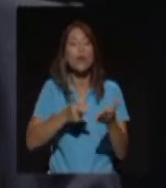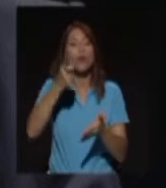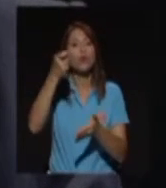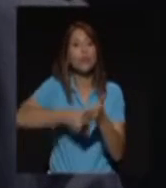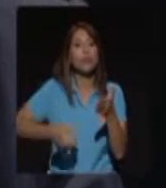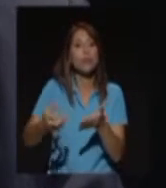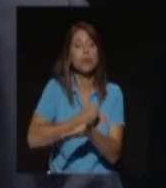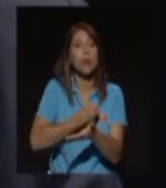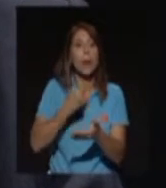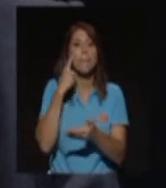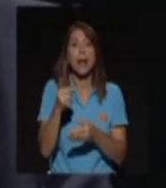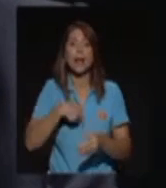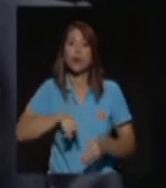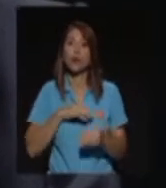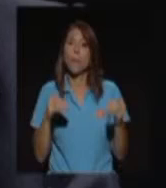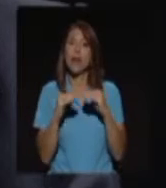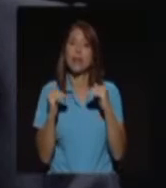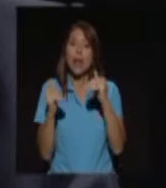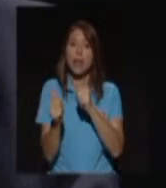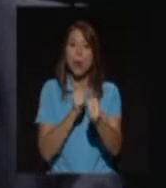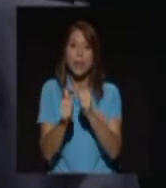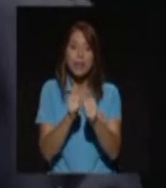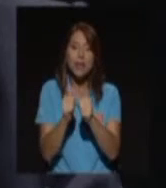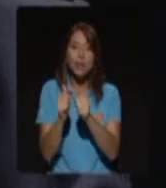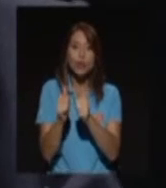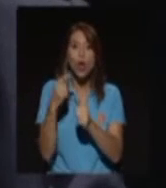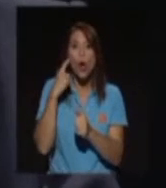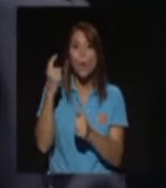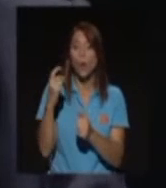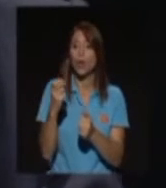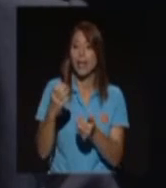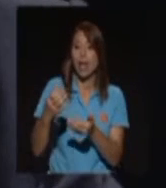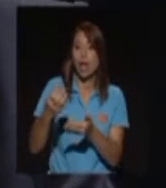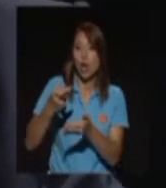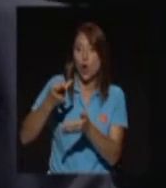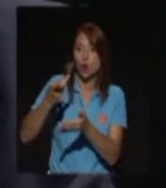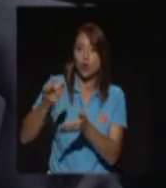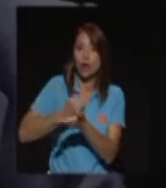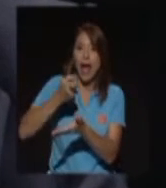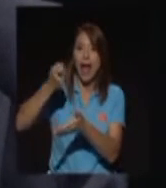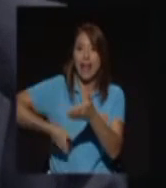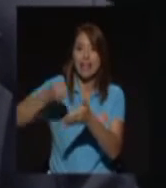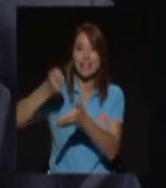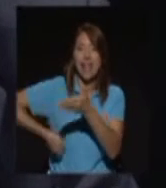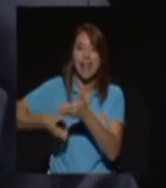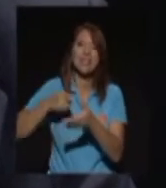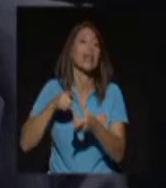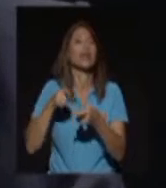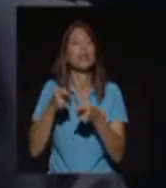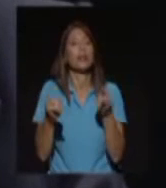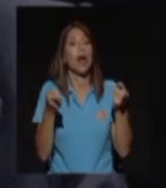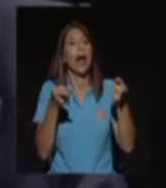¿verdad?, para hacernos más competitivos. Porque los aranceles lo que hacían era encarecer la producción nacional. Bueno, y ahí